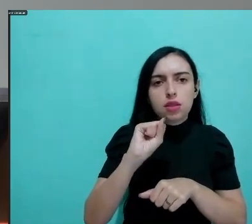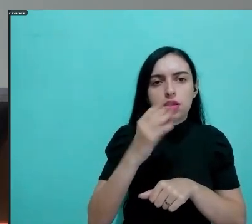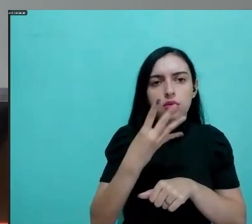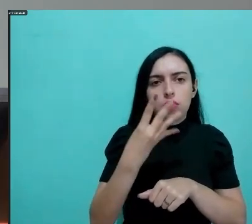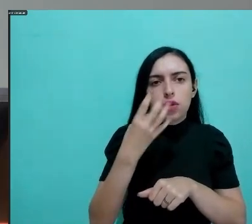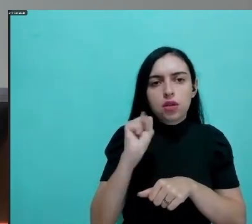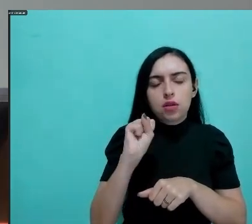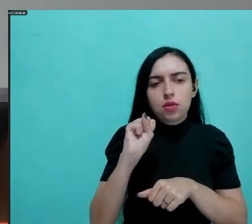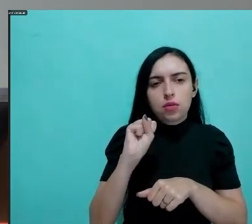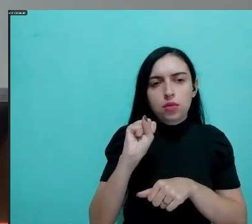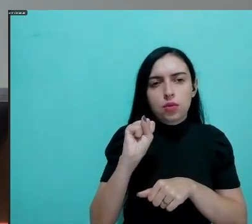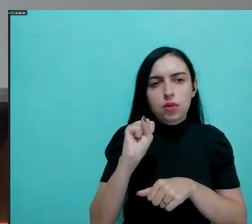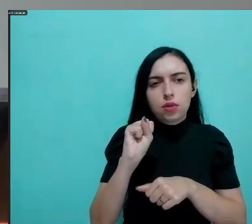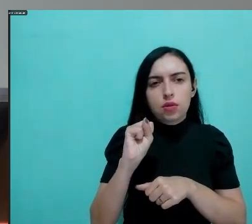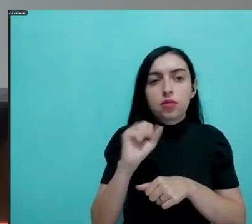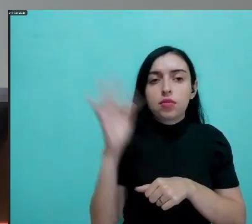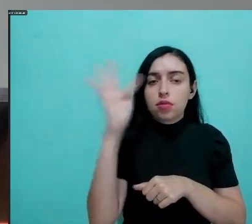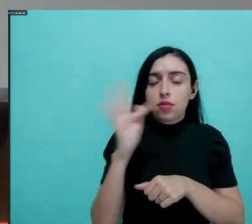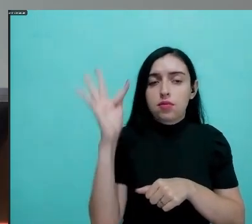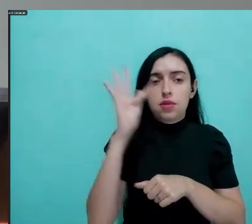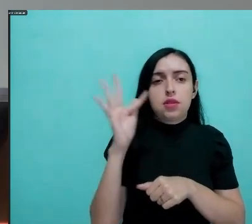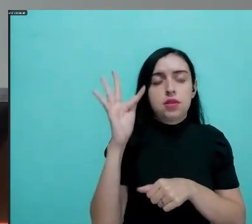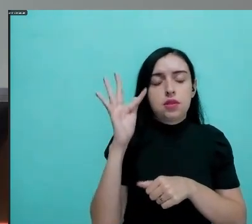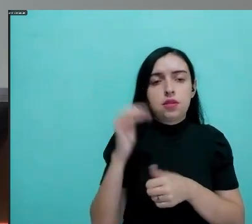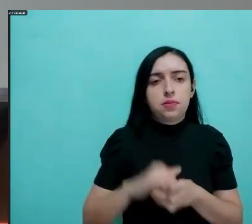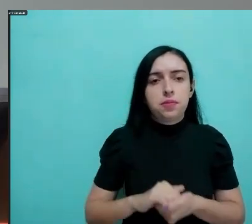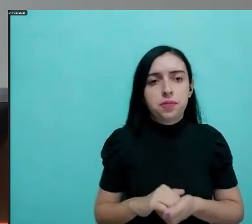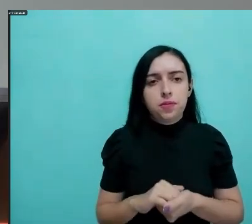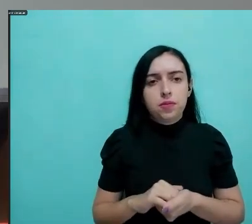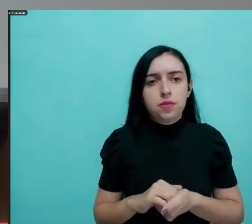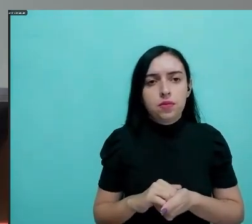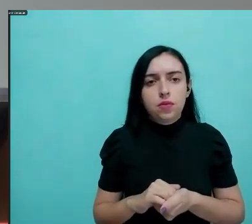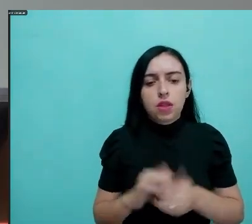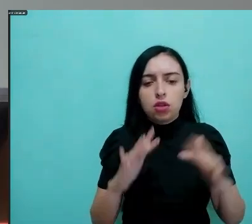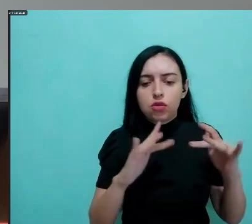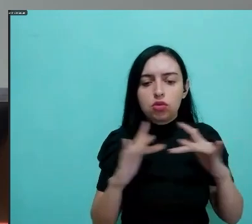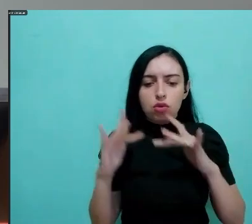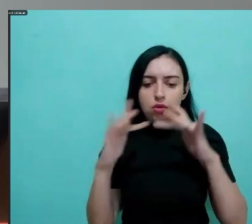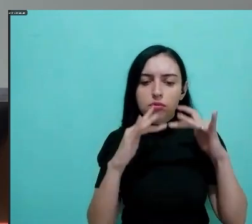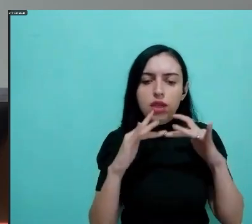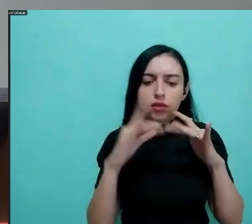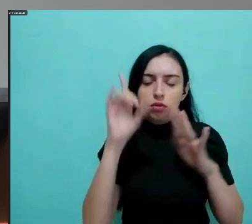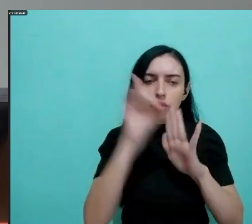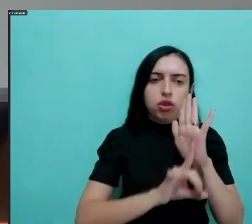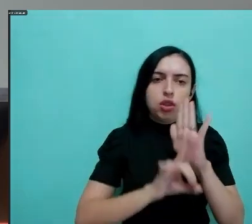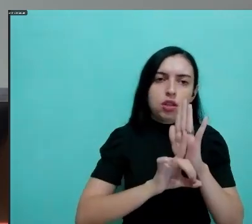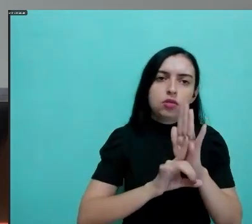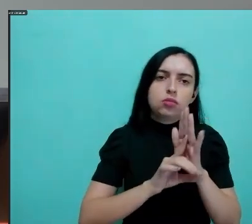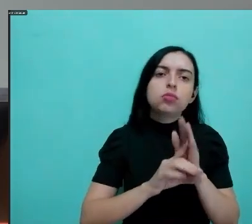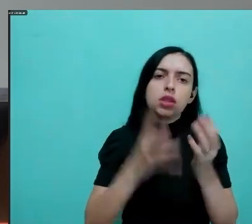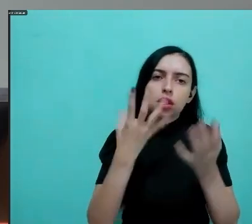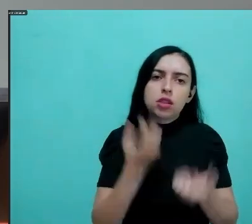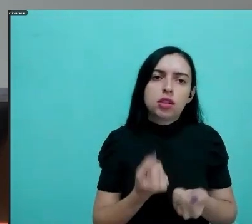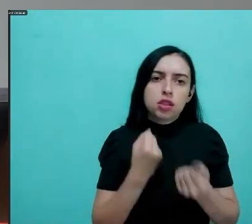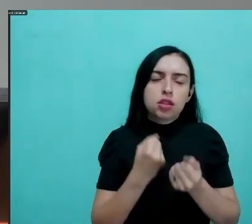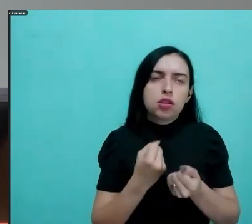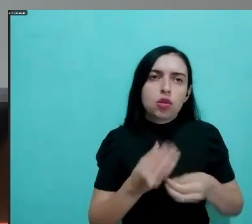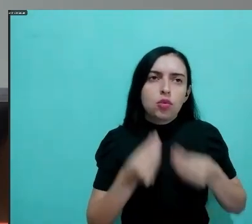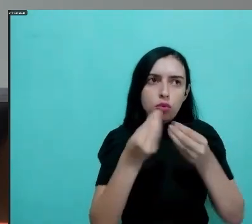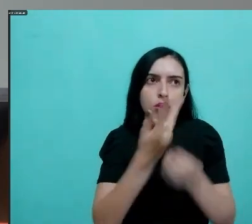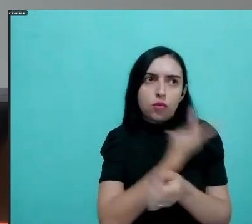1848 en Francia. Y ese vínculo directo permite darle al presidente